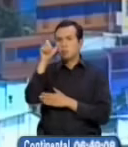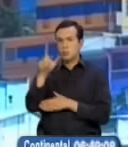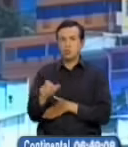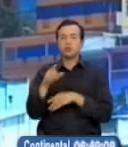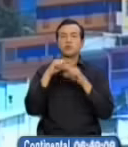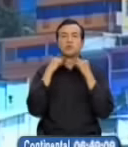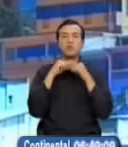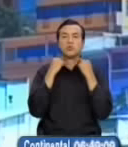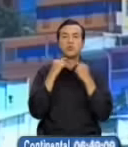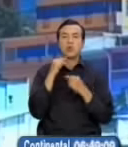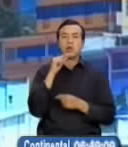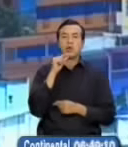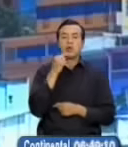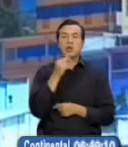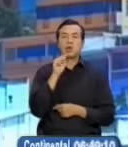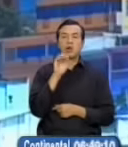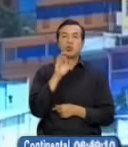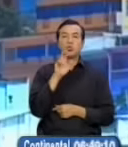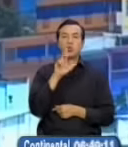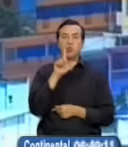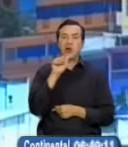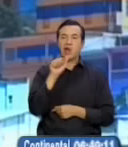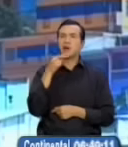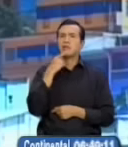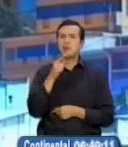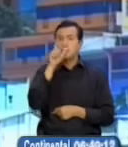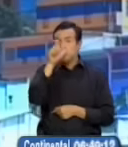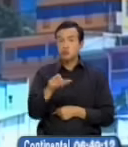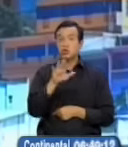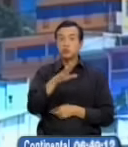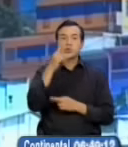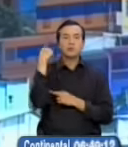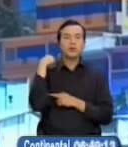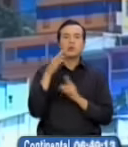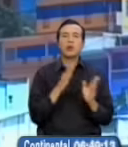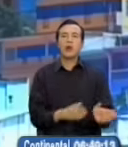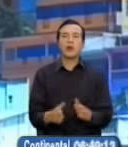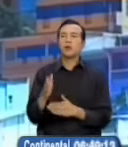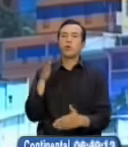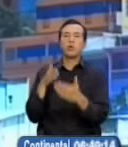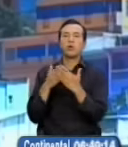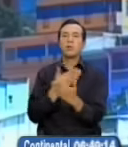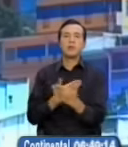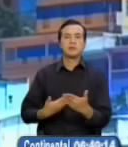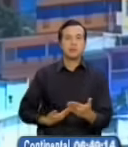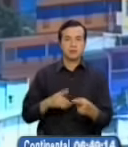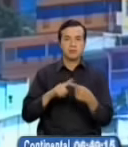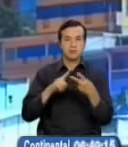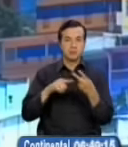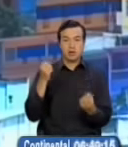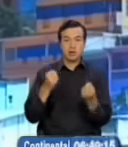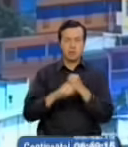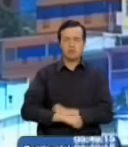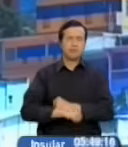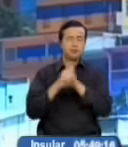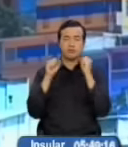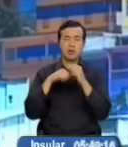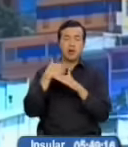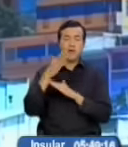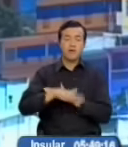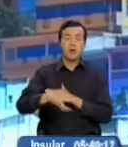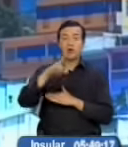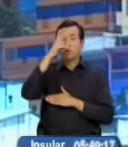Fethullah Gülen, acusado de conspirar en favor del fallido golpe de Estado el pasado 15 de julio. Además, un coche bomba explota a las afueras de